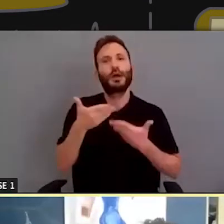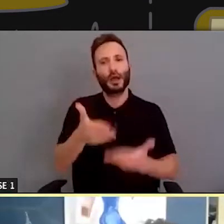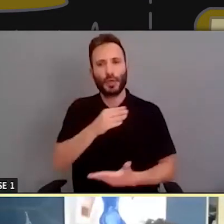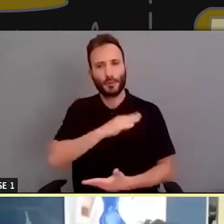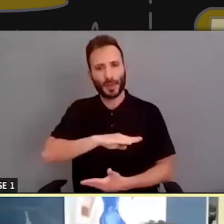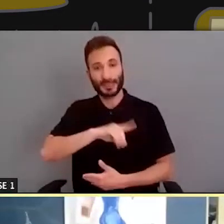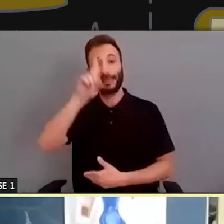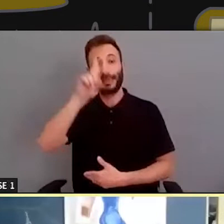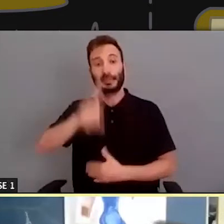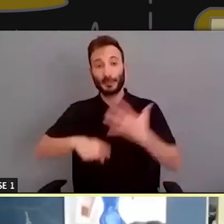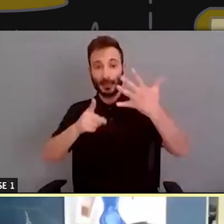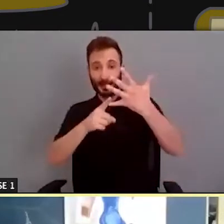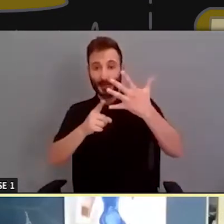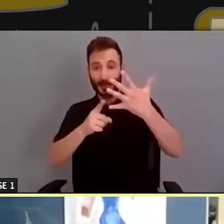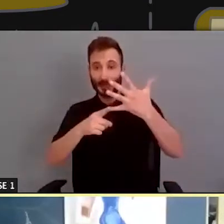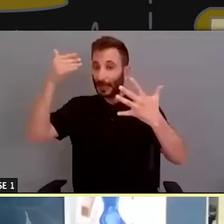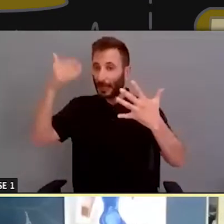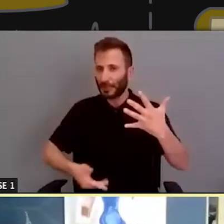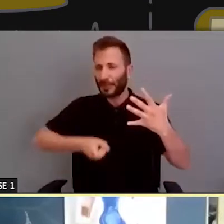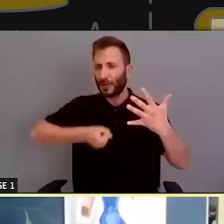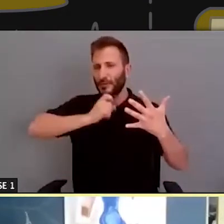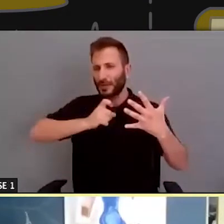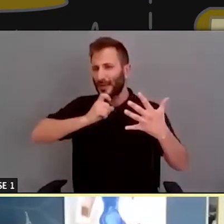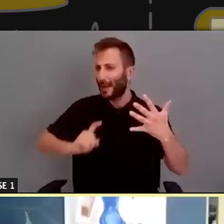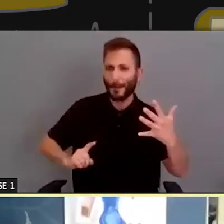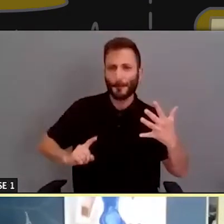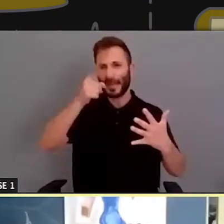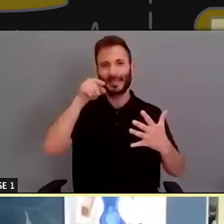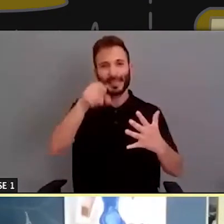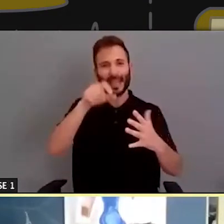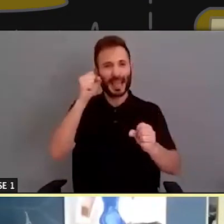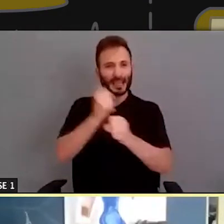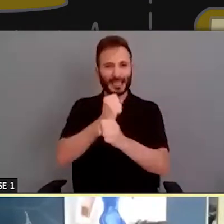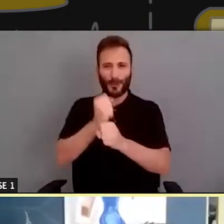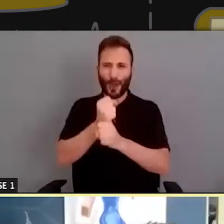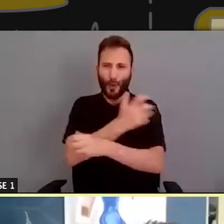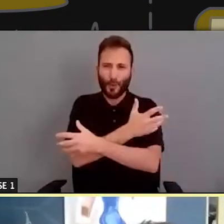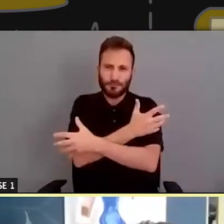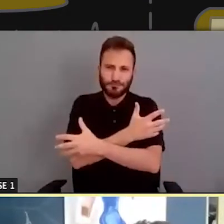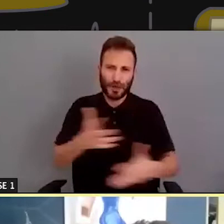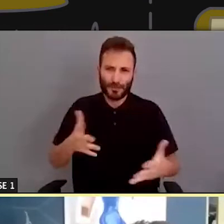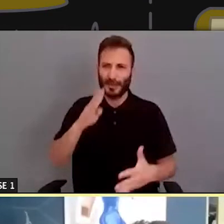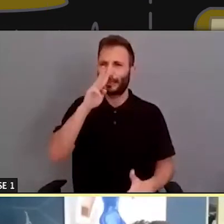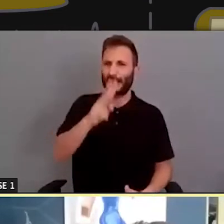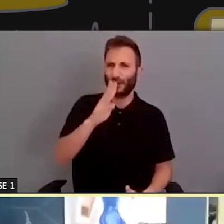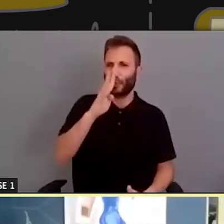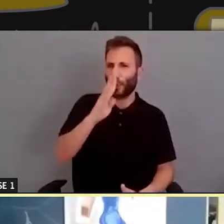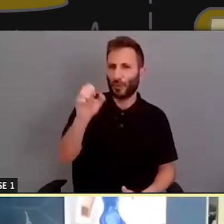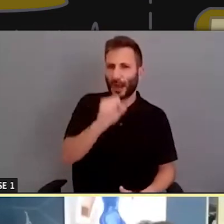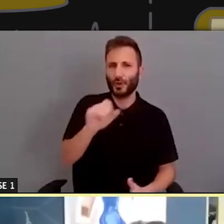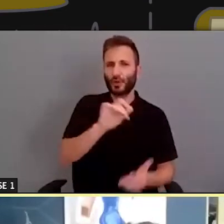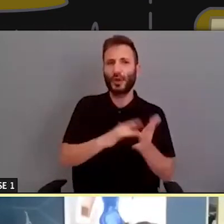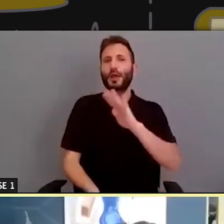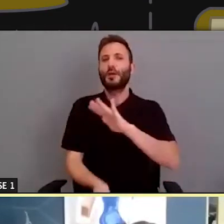lo más difícil que nos ha costado, era un trabajo enorme de 3 o 4 años, de lanzar una propuesta